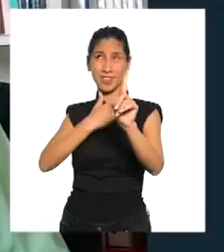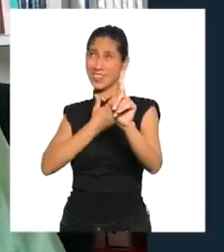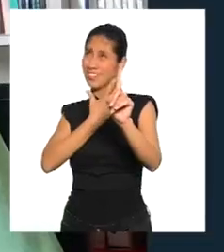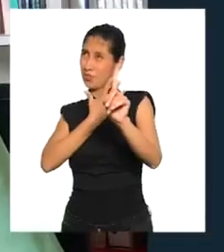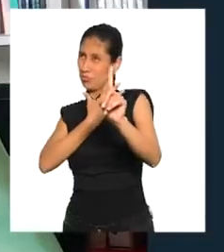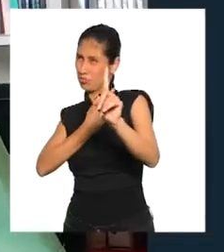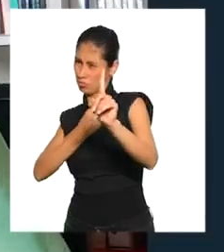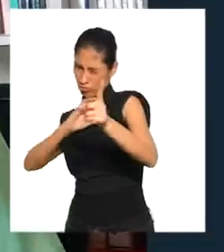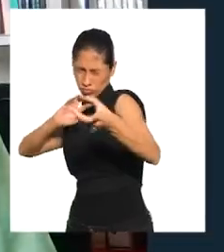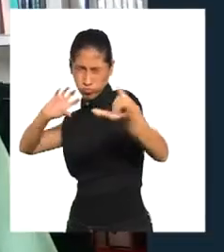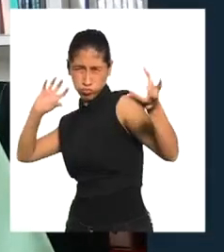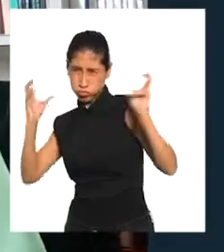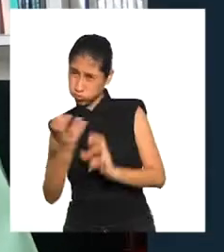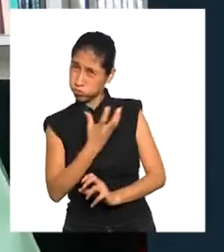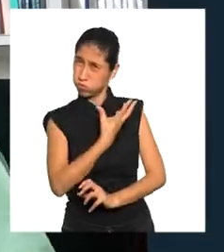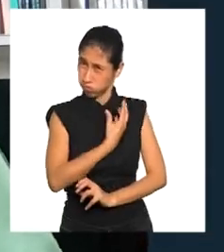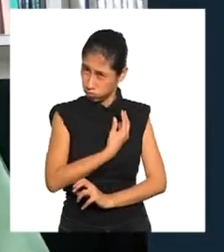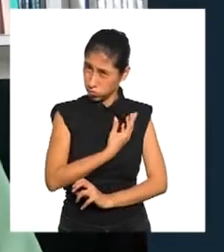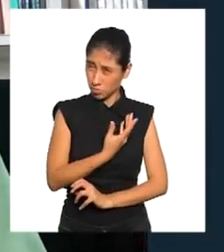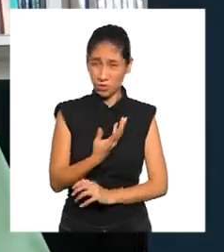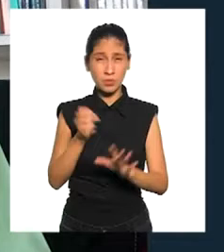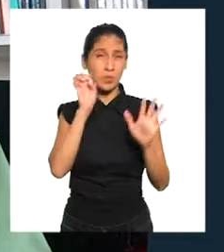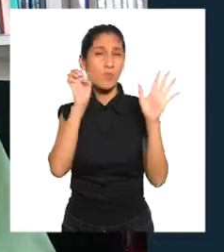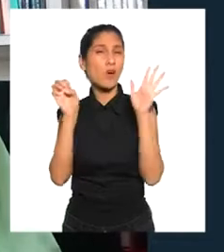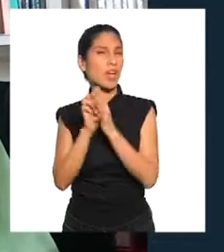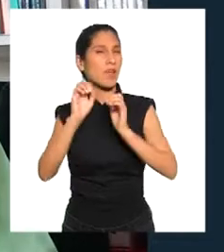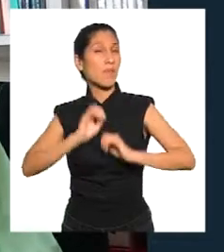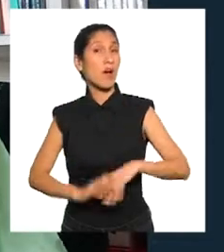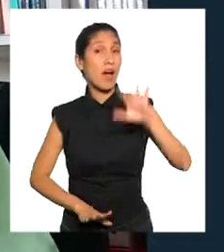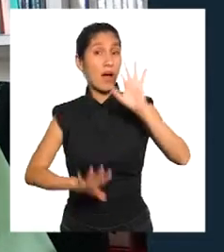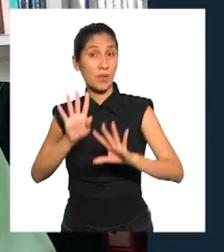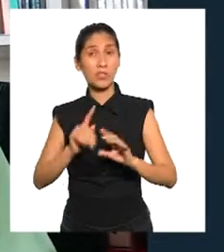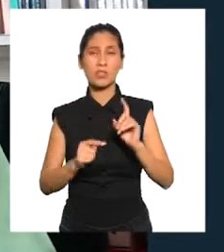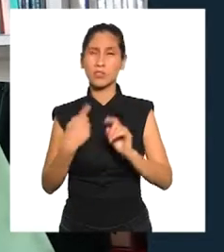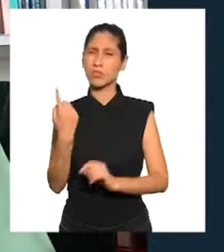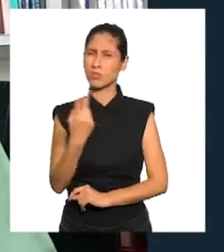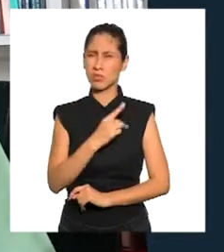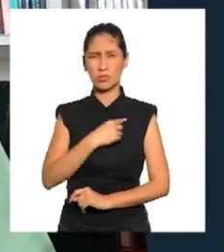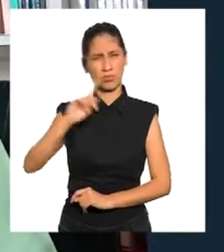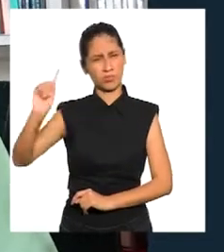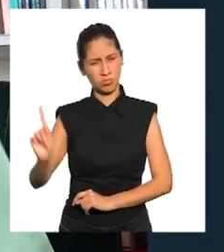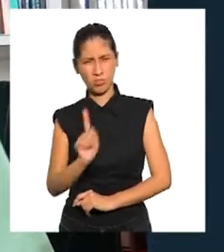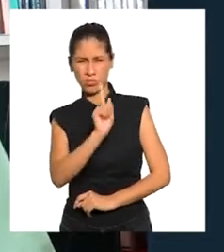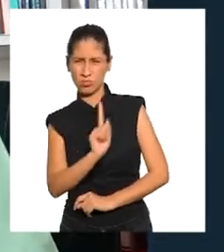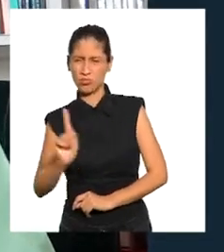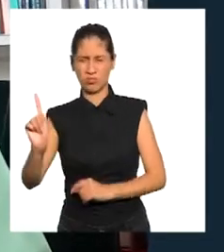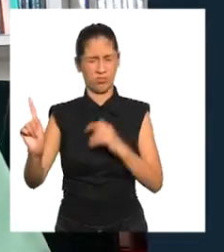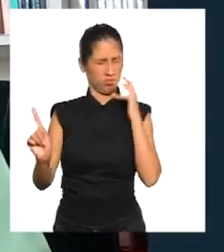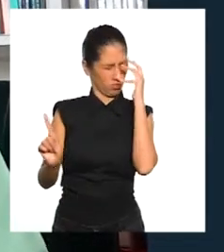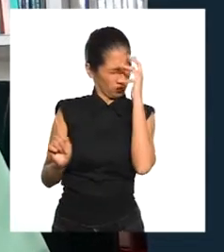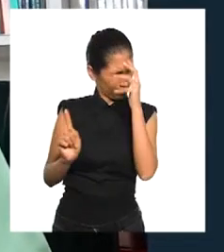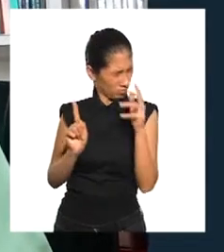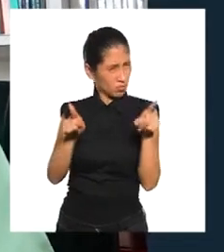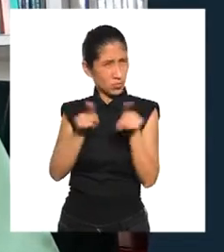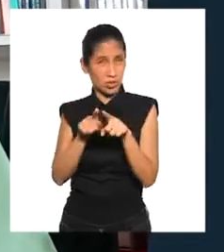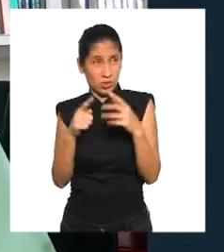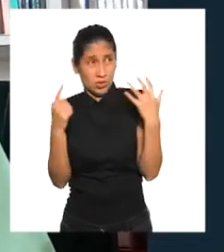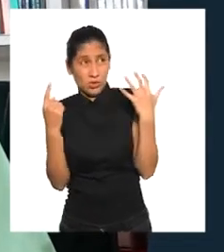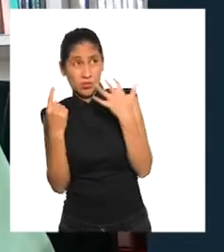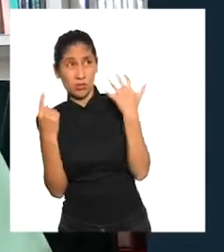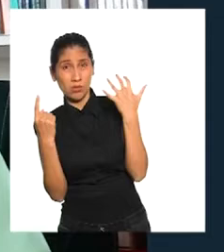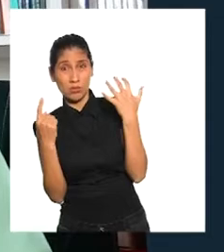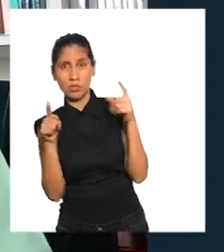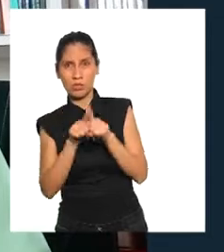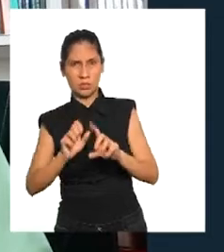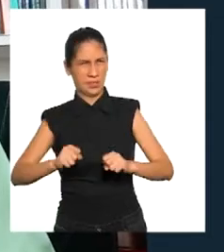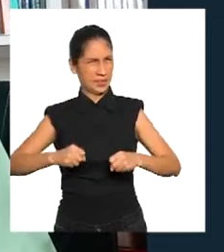influencia? Nos puede afectar de varias maneras. Por ejemplo, podemos sentirnos preocupados, o tal vez podemos tener miedo, o tal vez